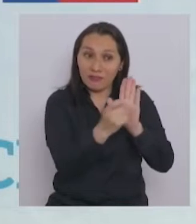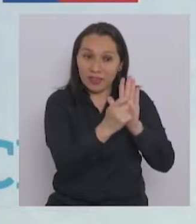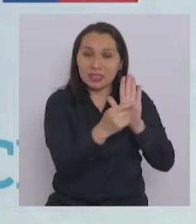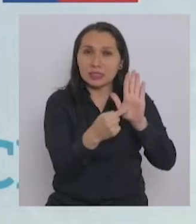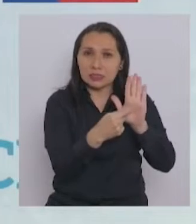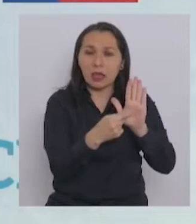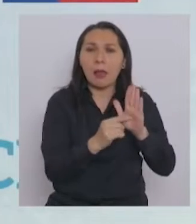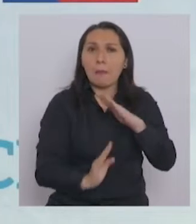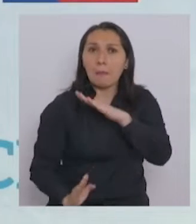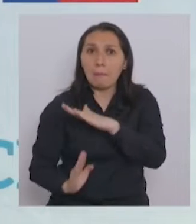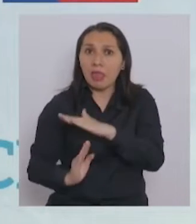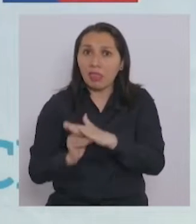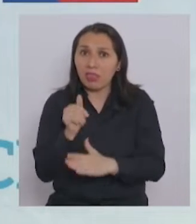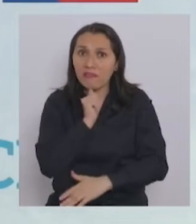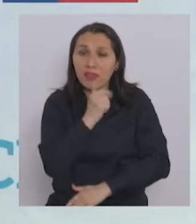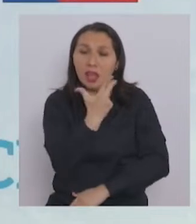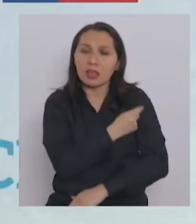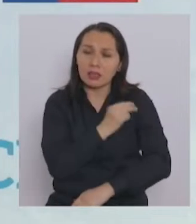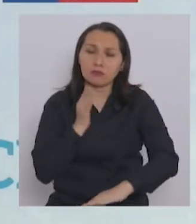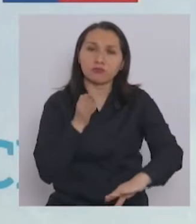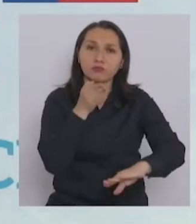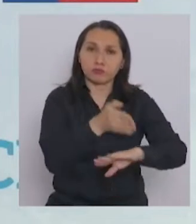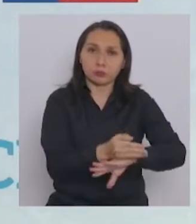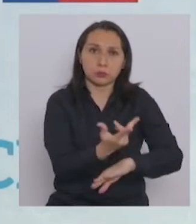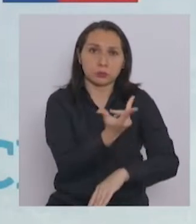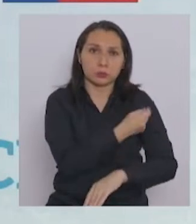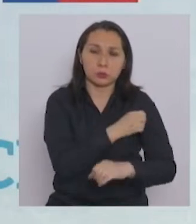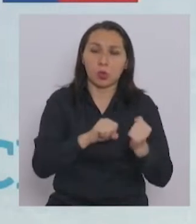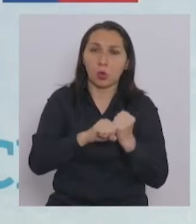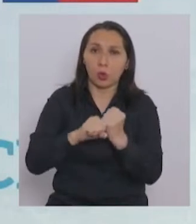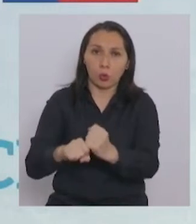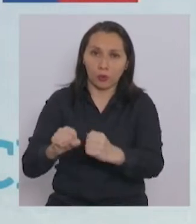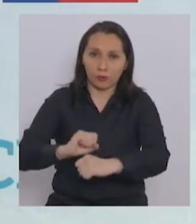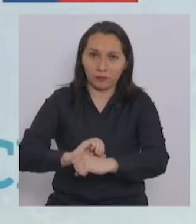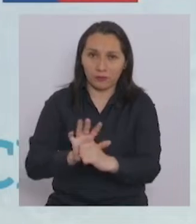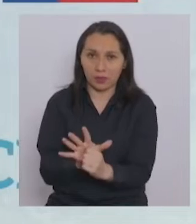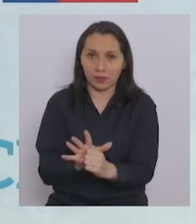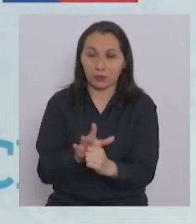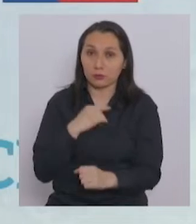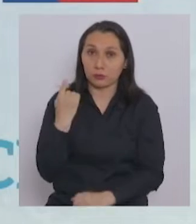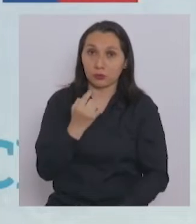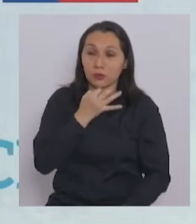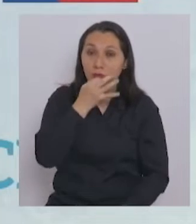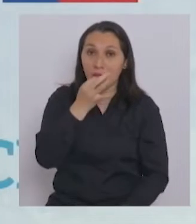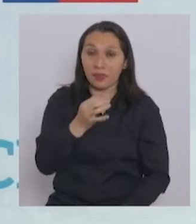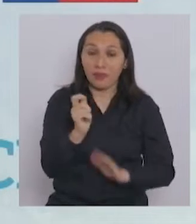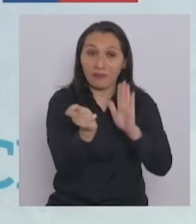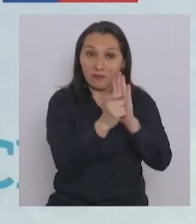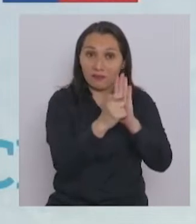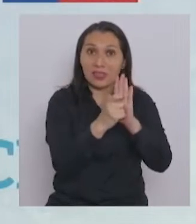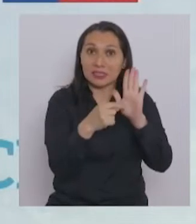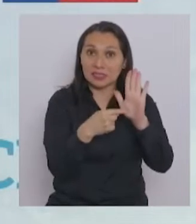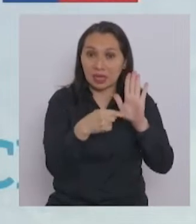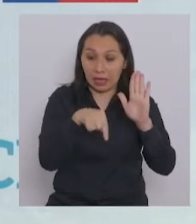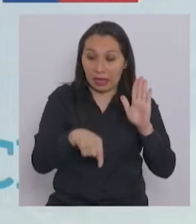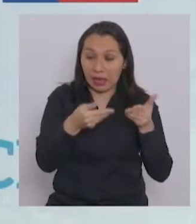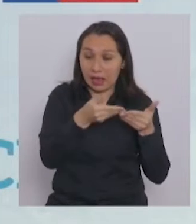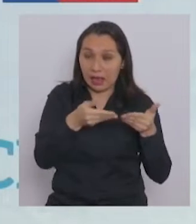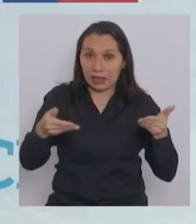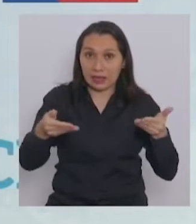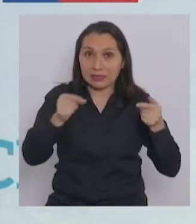y rezagadas asistan a recibir sus vacunas contra el COVID-19. Como hemos dicho, el calendario de vacunación de esta